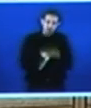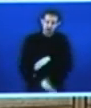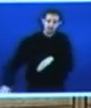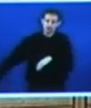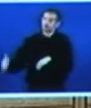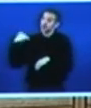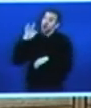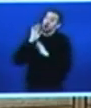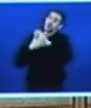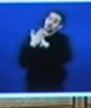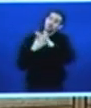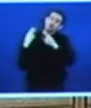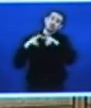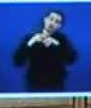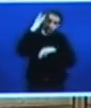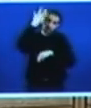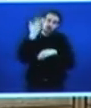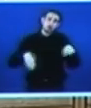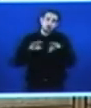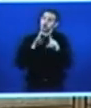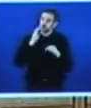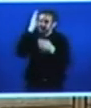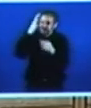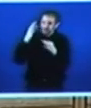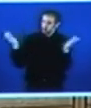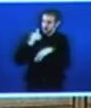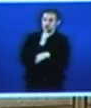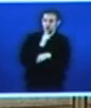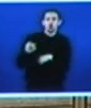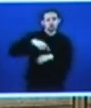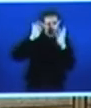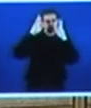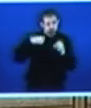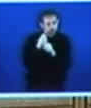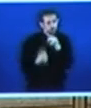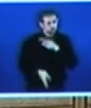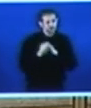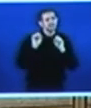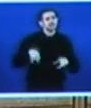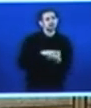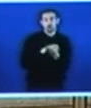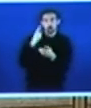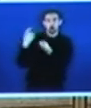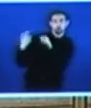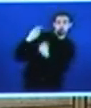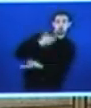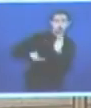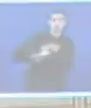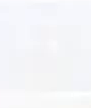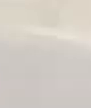igualdad, pero non as practicaban. Remate, por favor. Señoría, seguiremos traballando, sin dúbida. Espero contar coa súa colaboración. Moitas gracias. Moitas